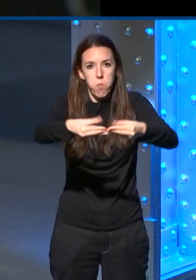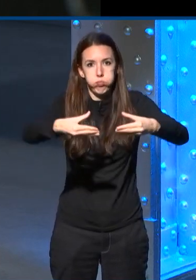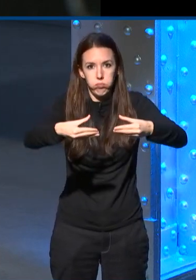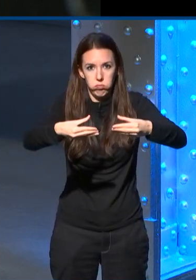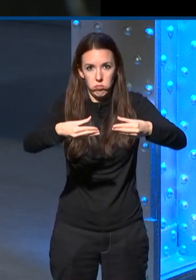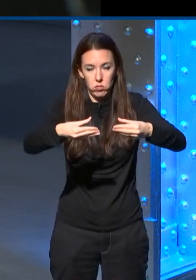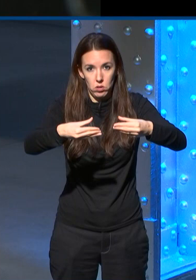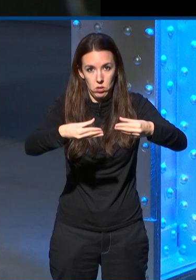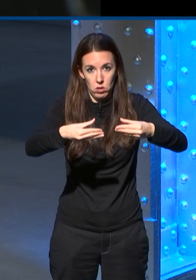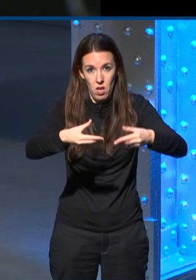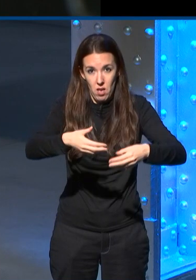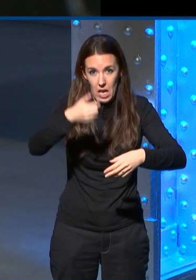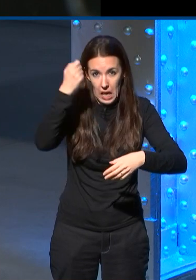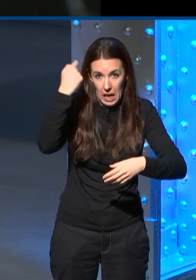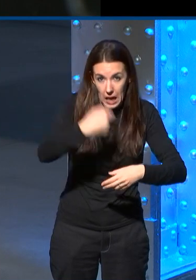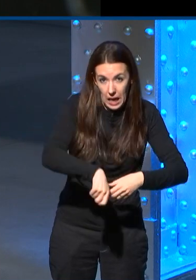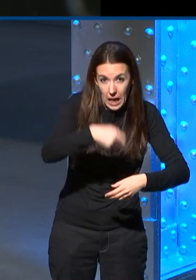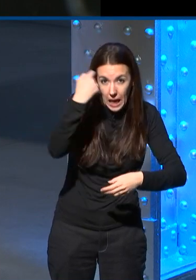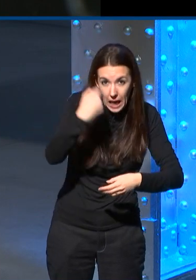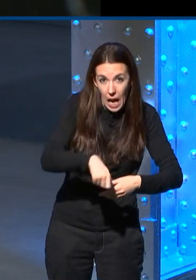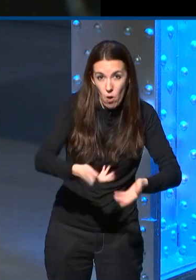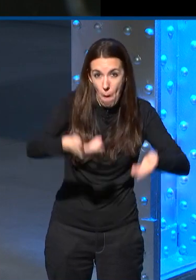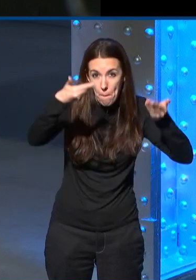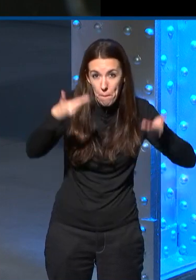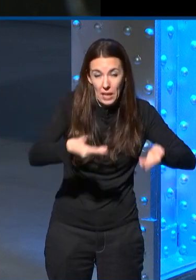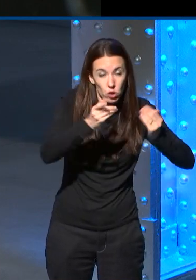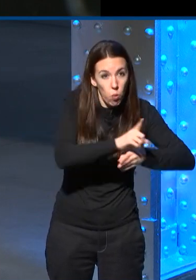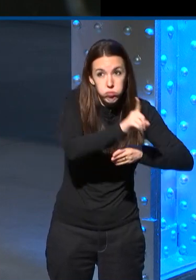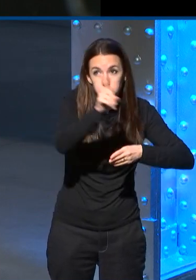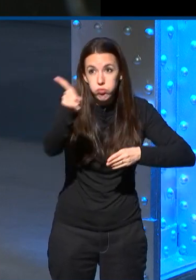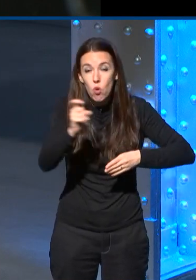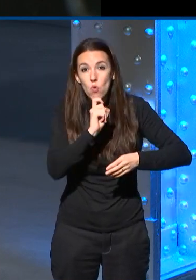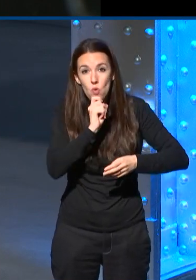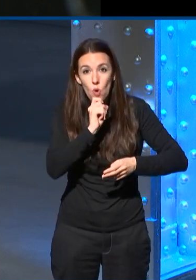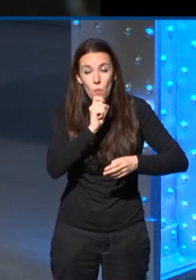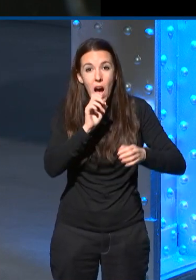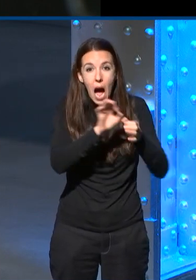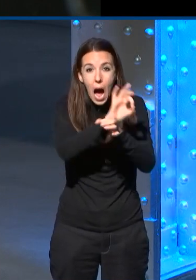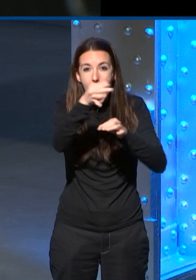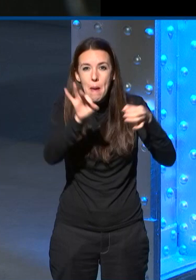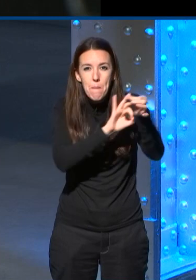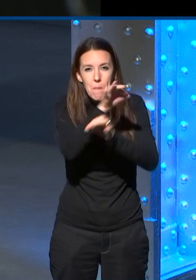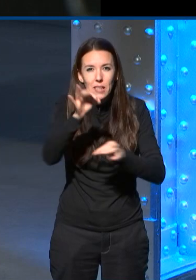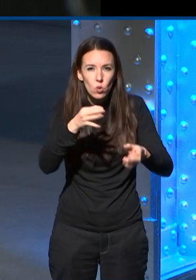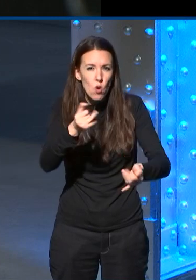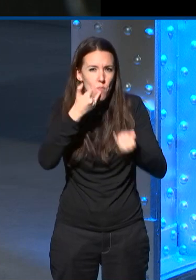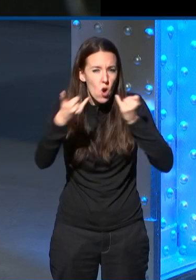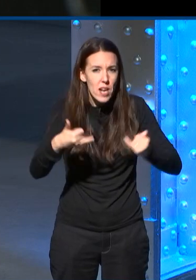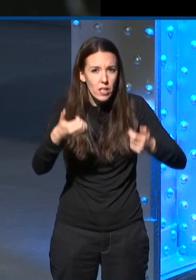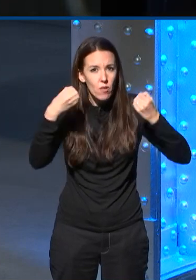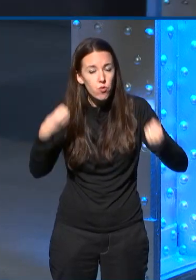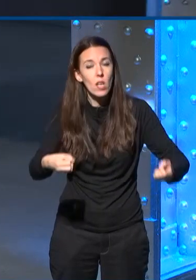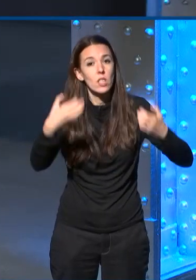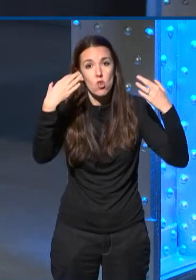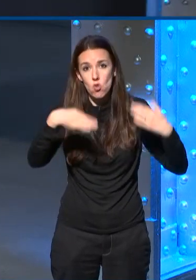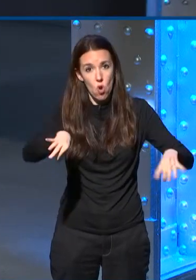la nave, aparte de que cuesta muchísimo llevar al espacio tanto peso, pues llegan partículas de altísima energía, que normalmente